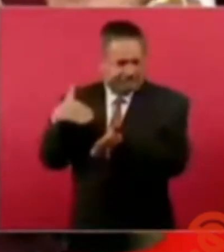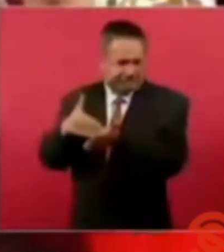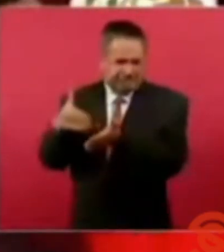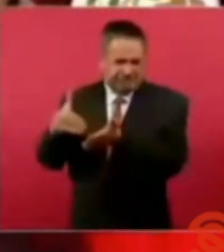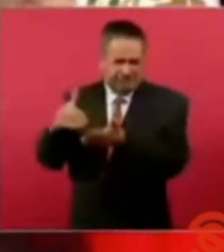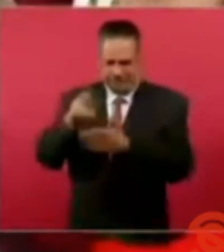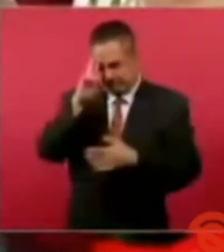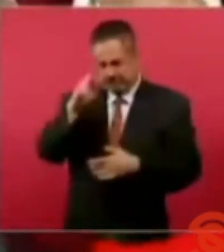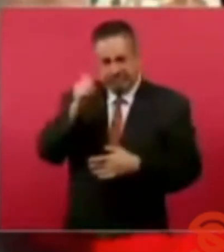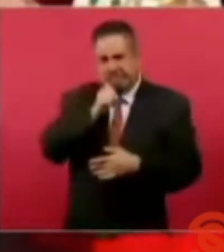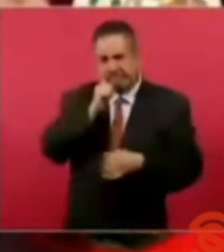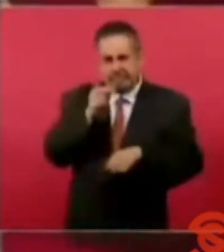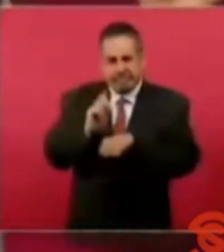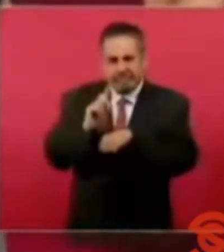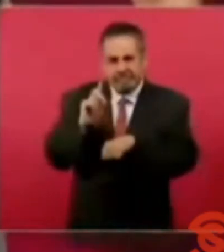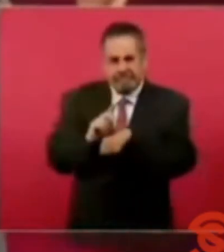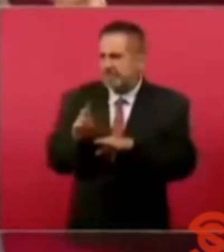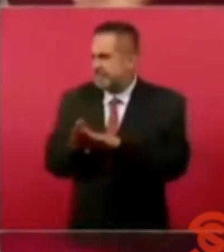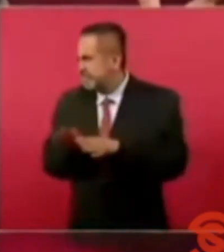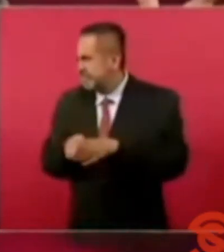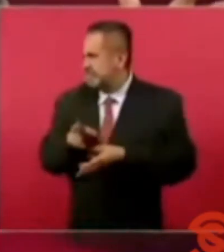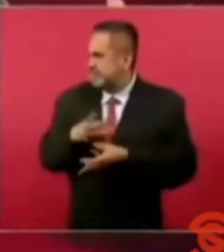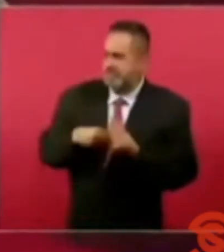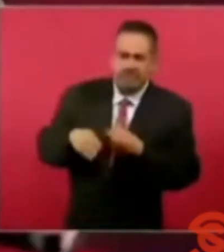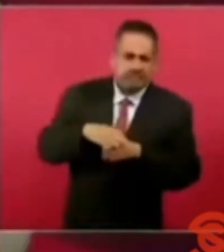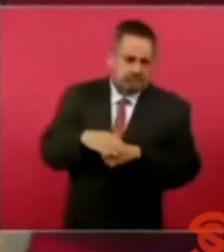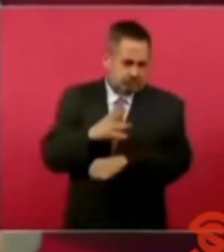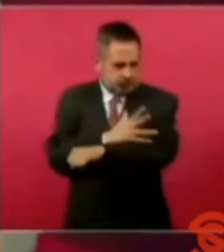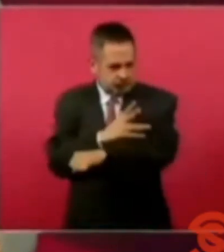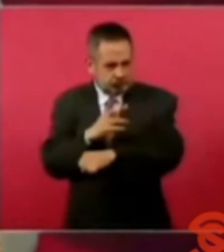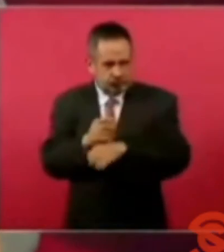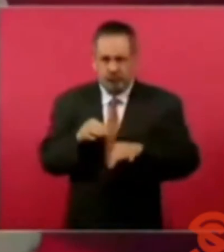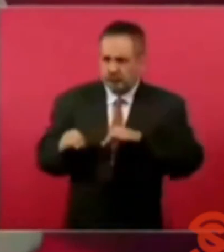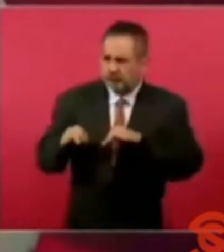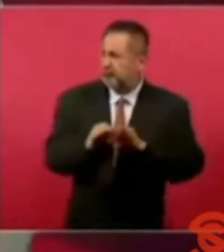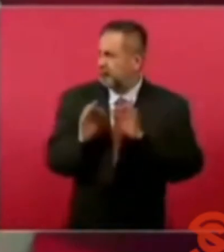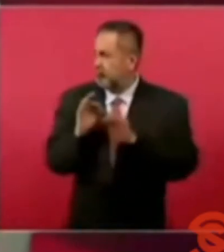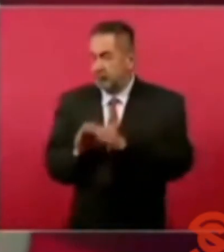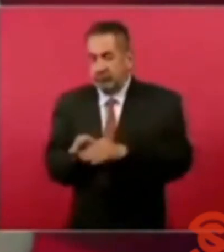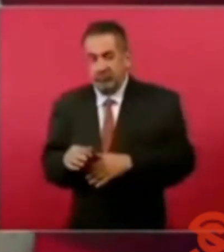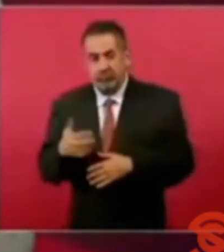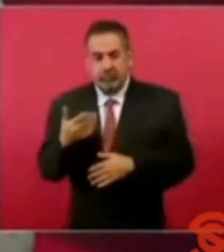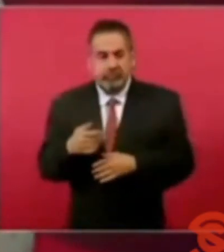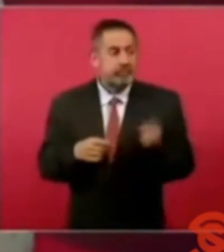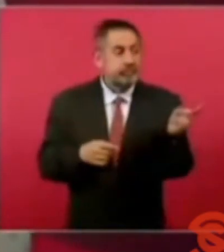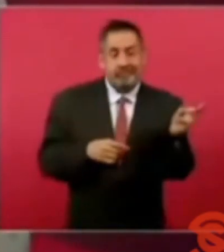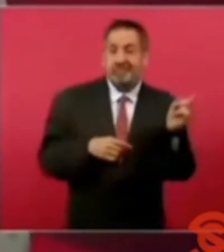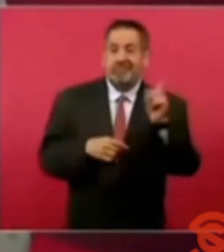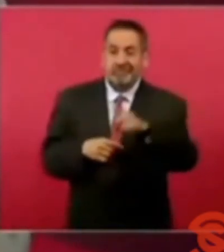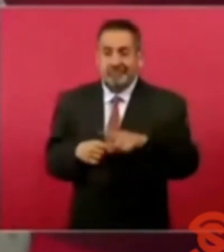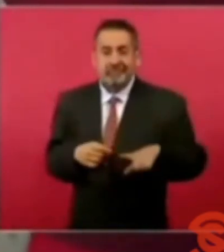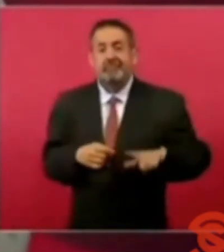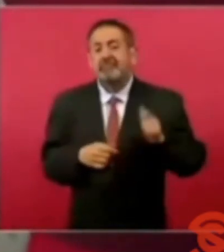millones que se buscan la vida honradamente y que también fueron maltratados,